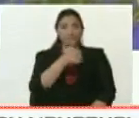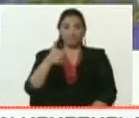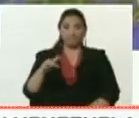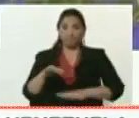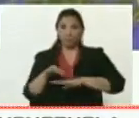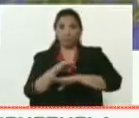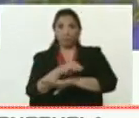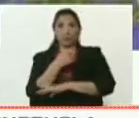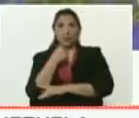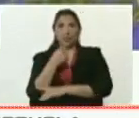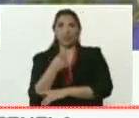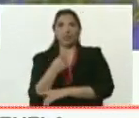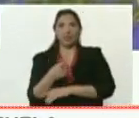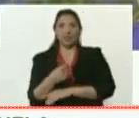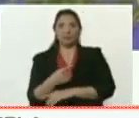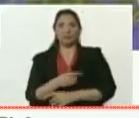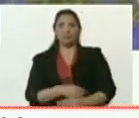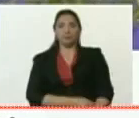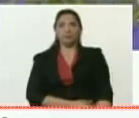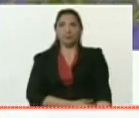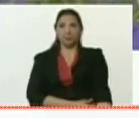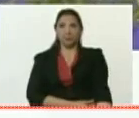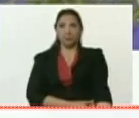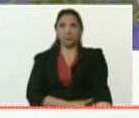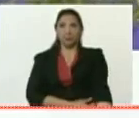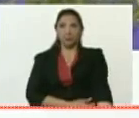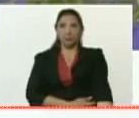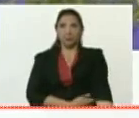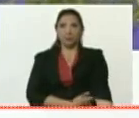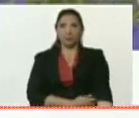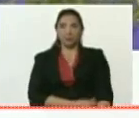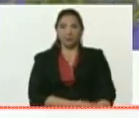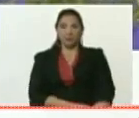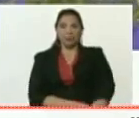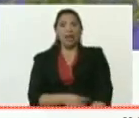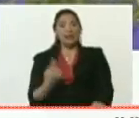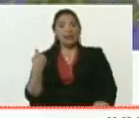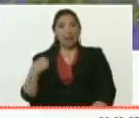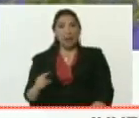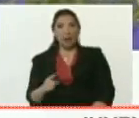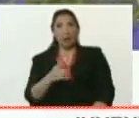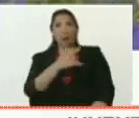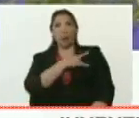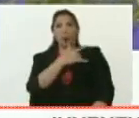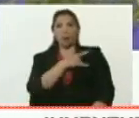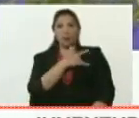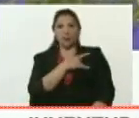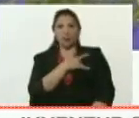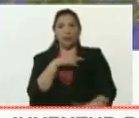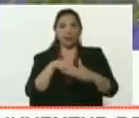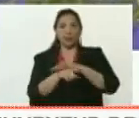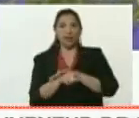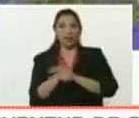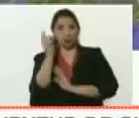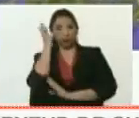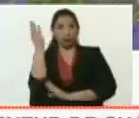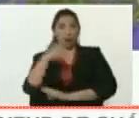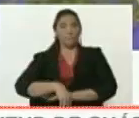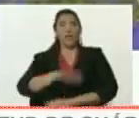uno le dicen intendencia, en cada municipio del país tenemos una aldea universitaria. Se han creado más